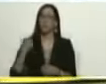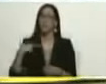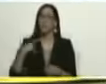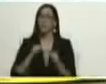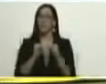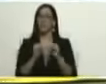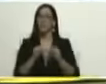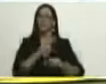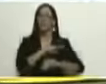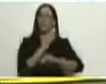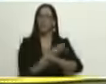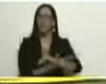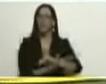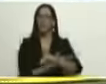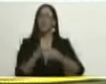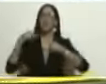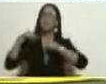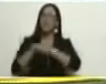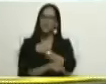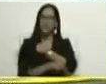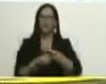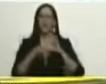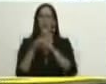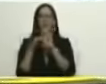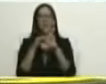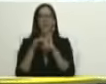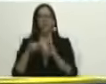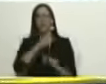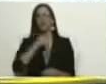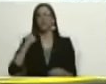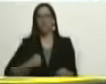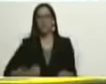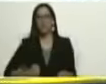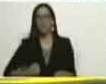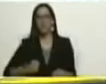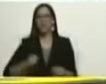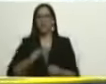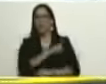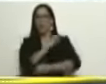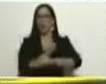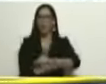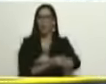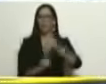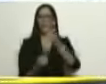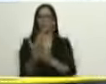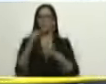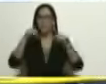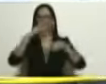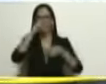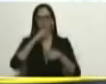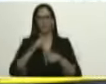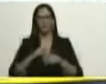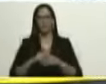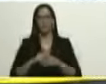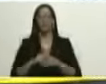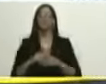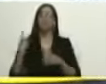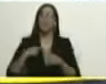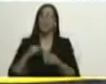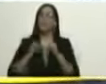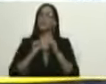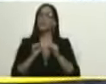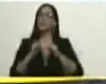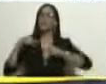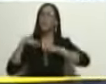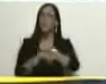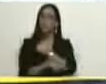seguir fortaleciendo y profundizando las relaciones con China, la gran potencia emergente de este siglo. Tenemos que seguir